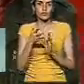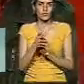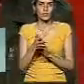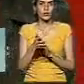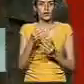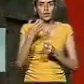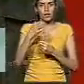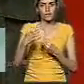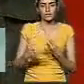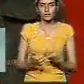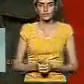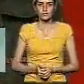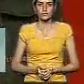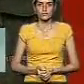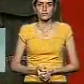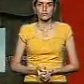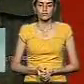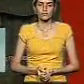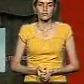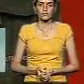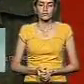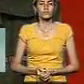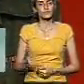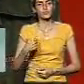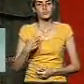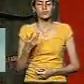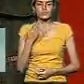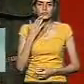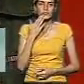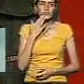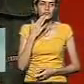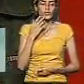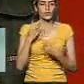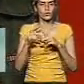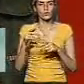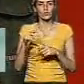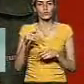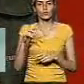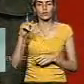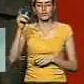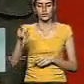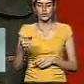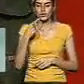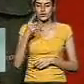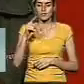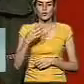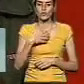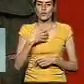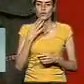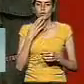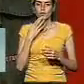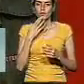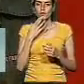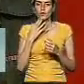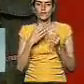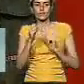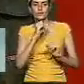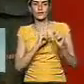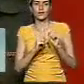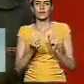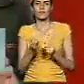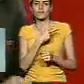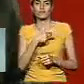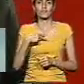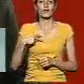elemento, yo, por ejemplo, soy del criterio, y creo que Rafael también, que no podemos enfrentar la criminalidad